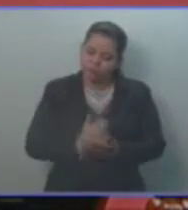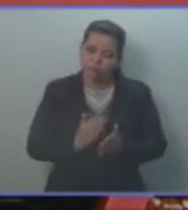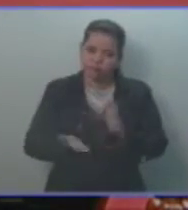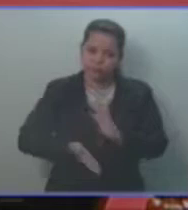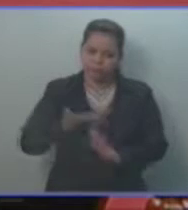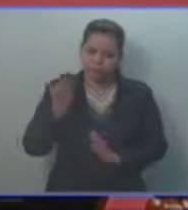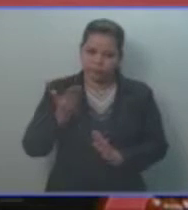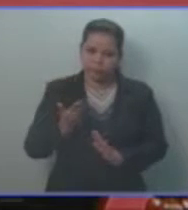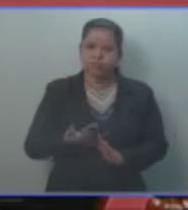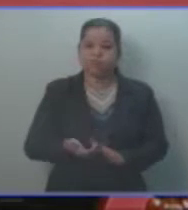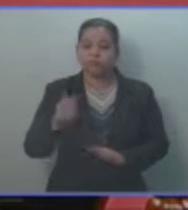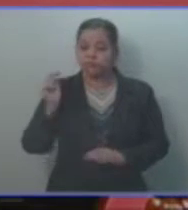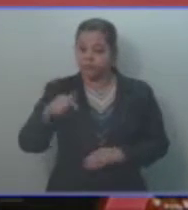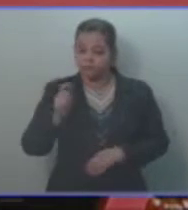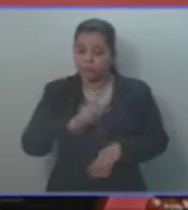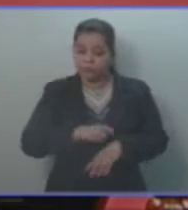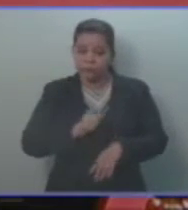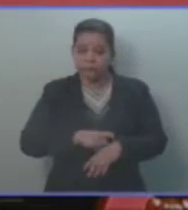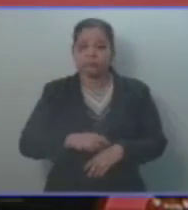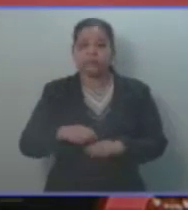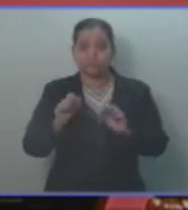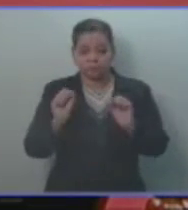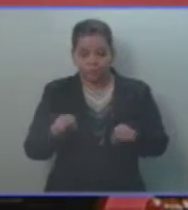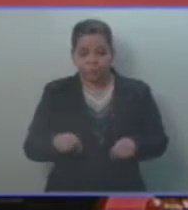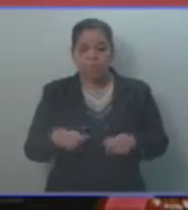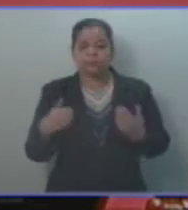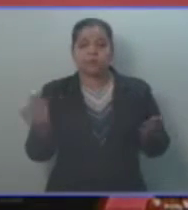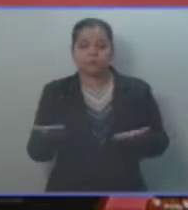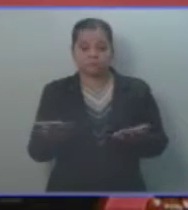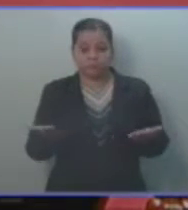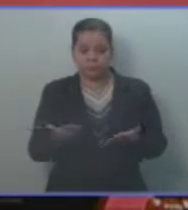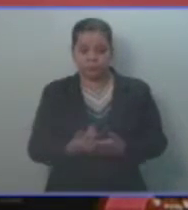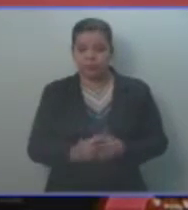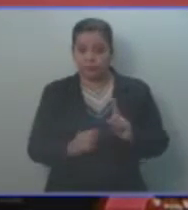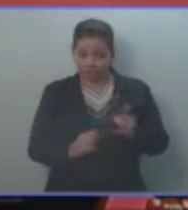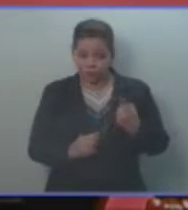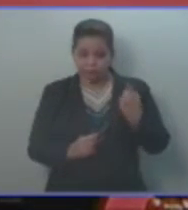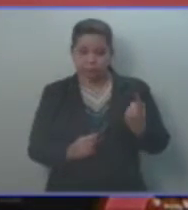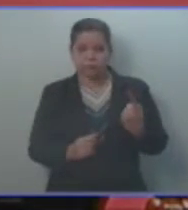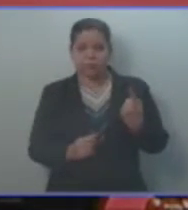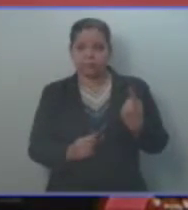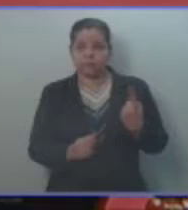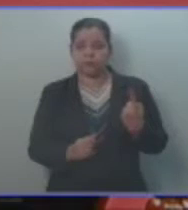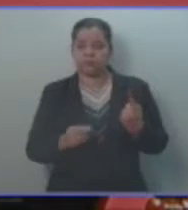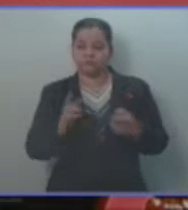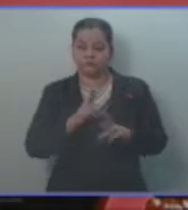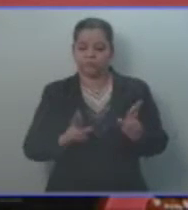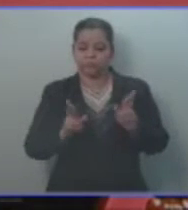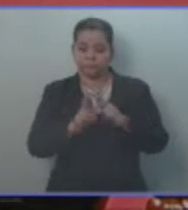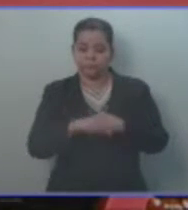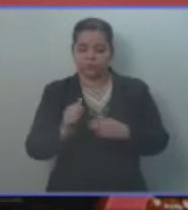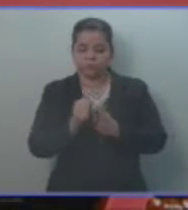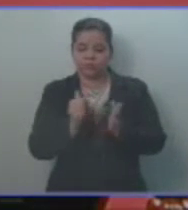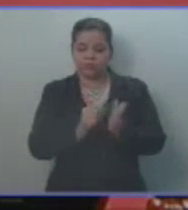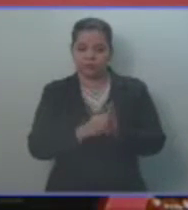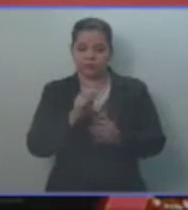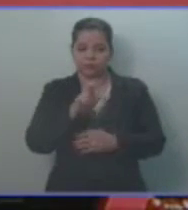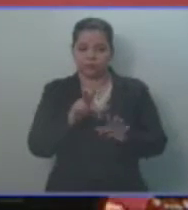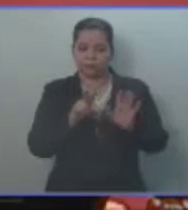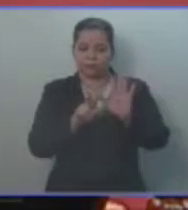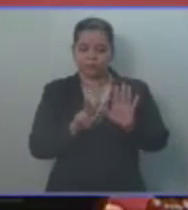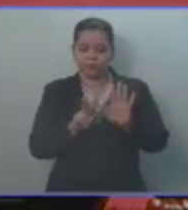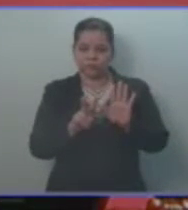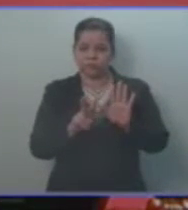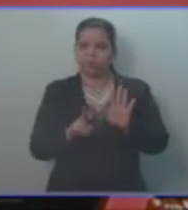por lo que en este momento resulta oportuno realizar únicamente la reforma al artículo